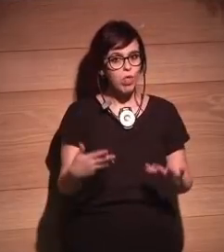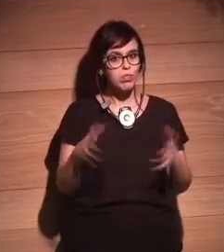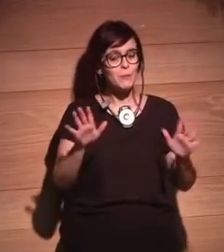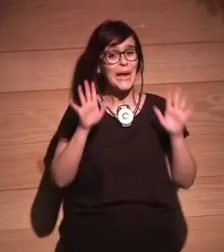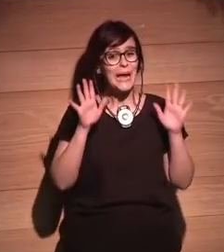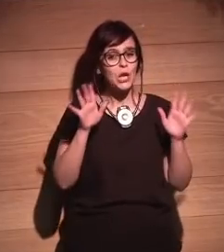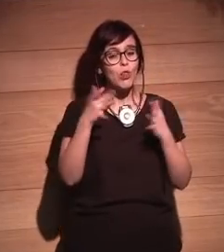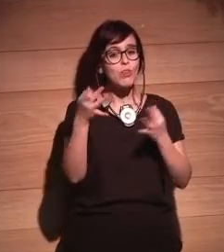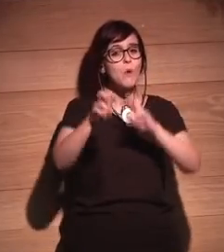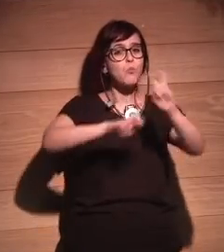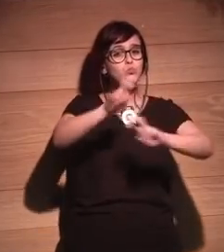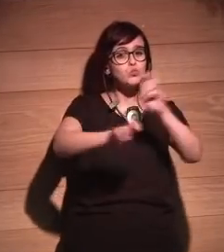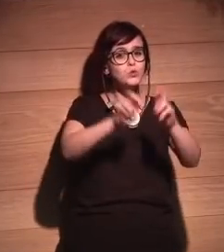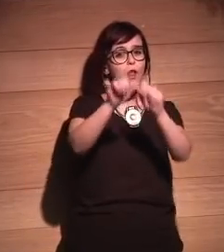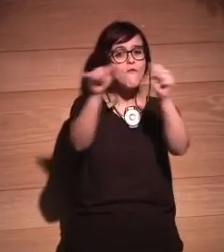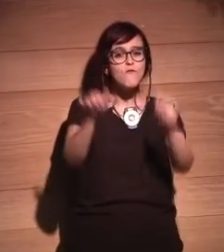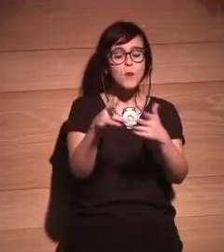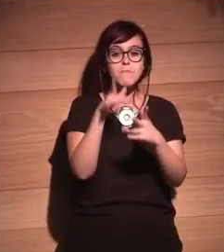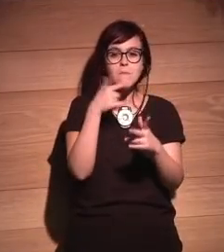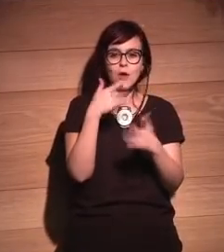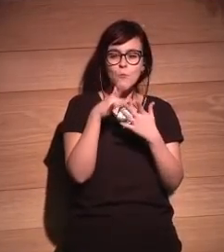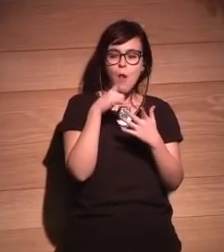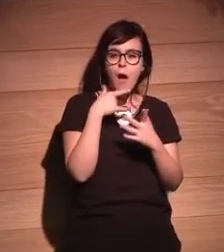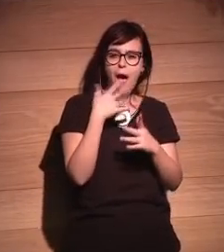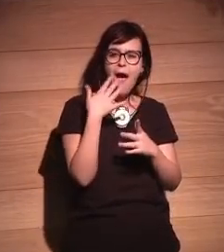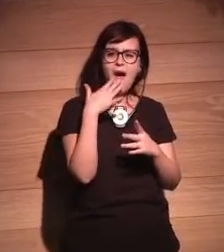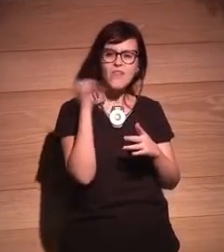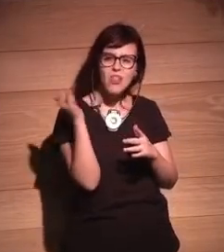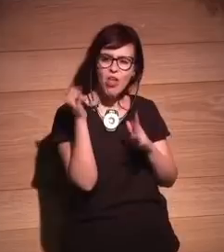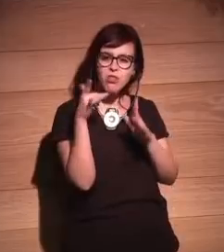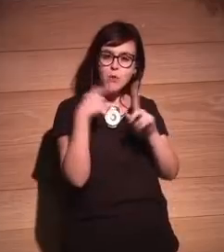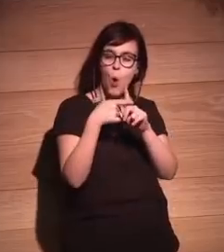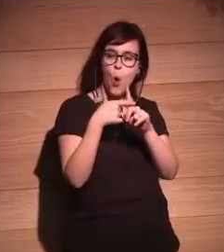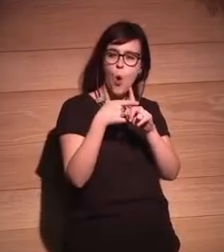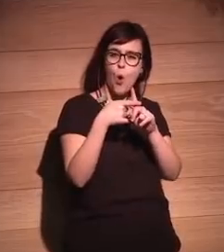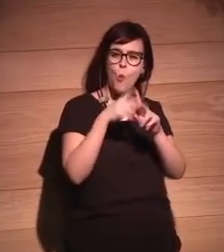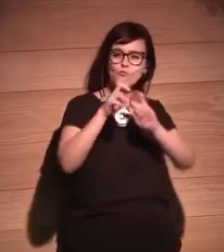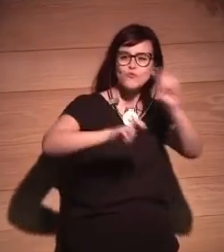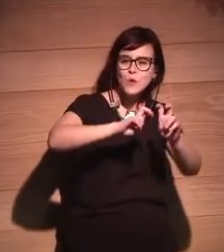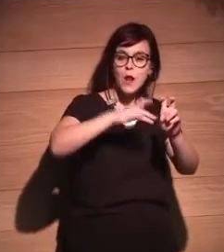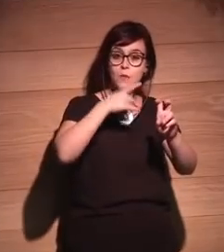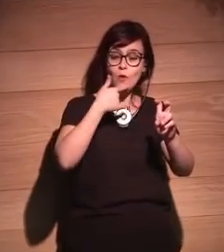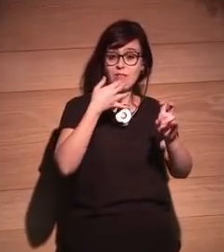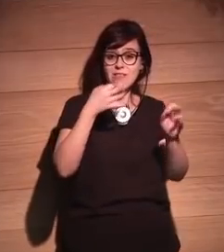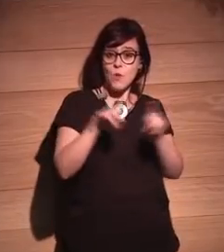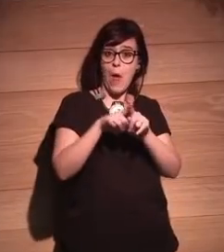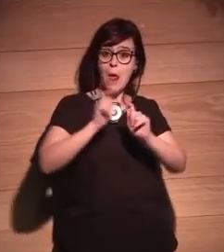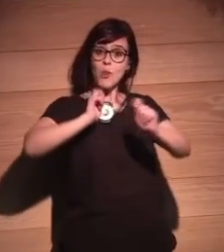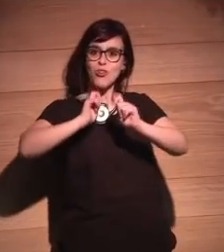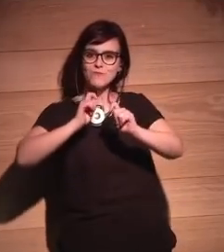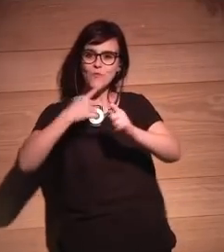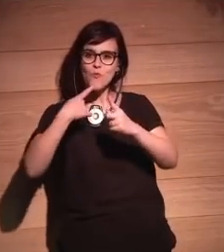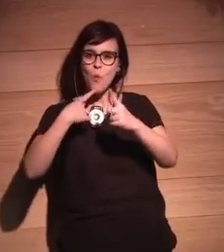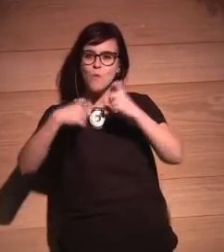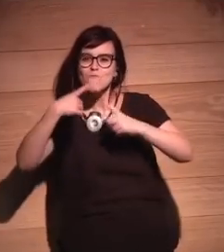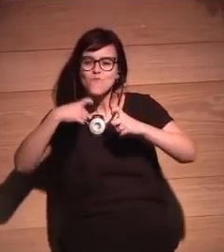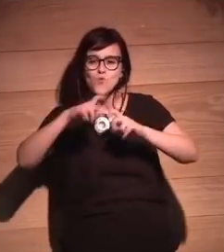que buscar esta pericia y es un trabajo de periodismo. Hay que